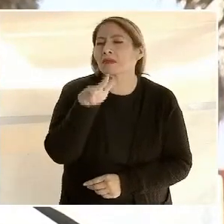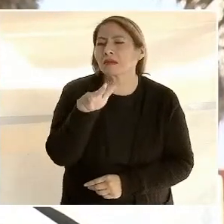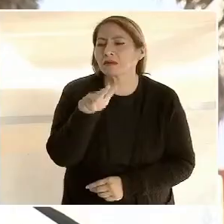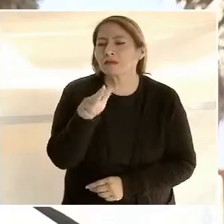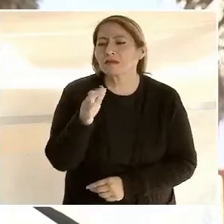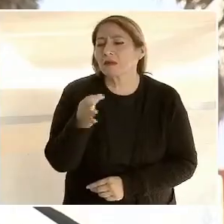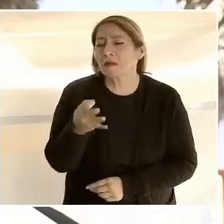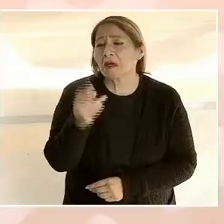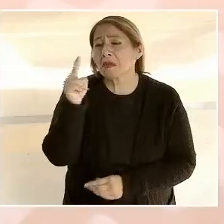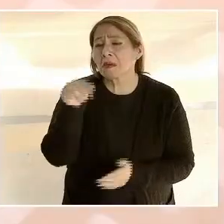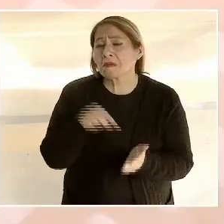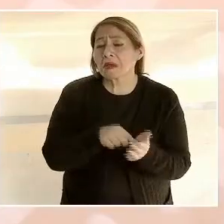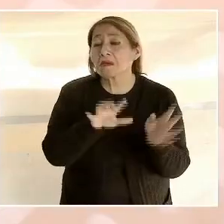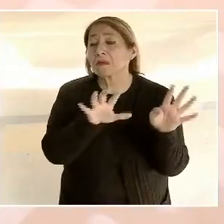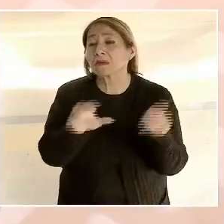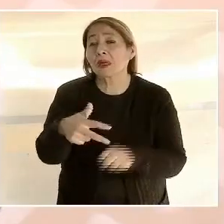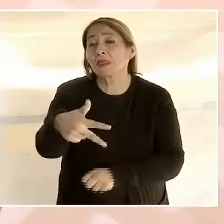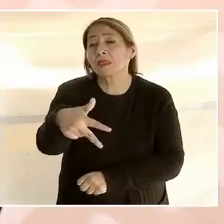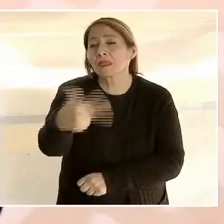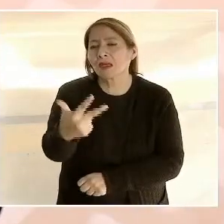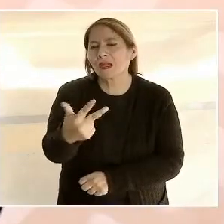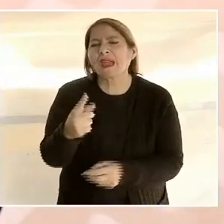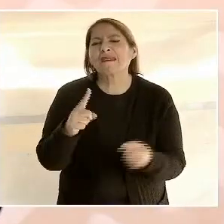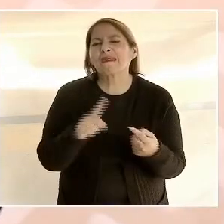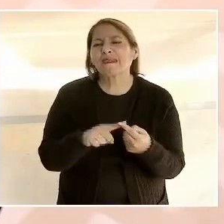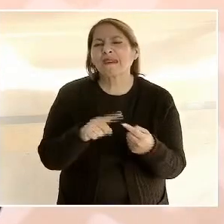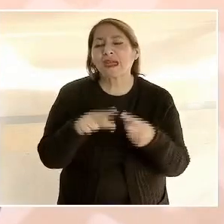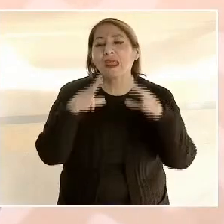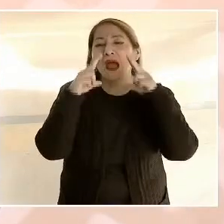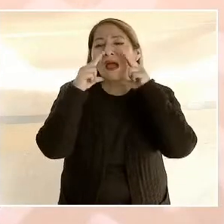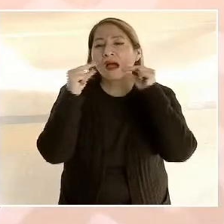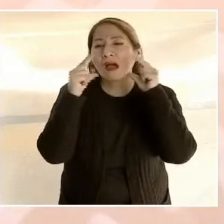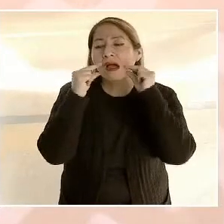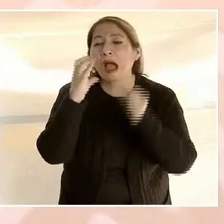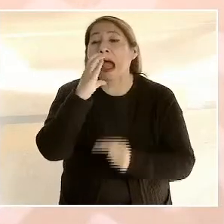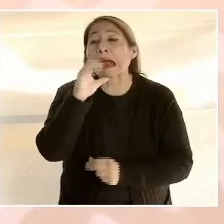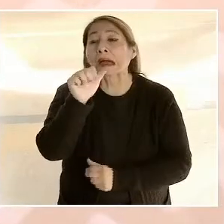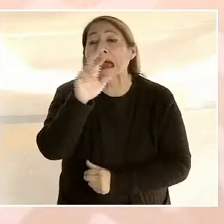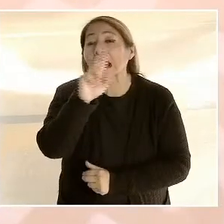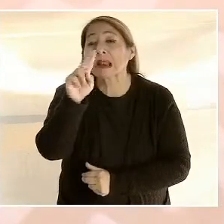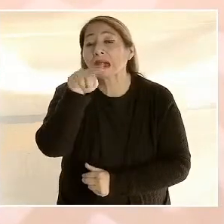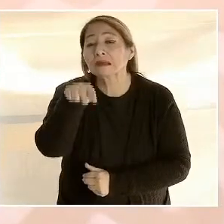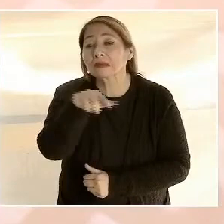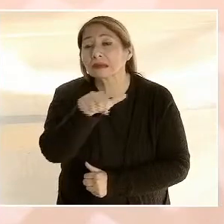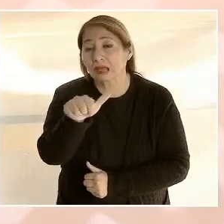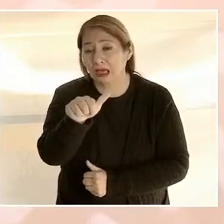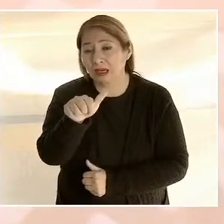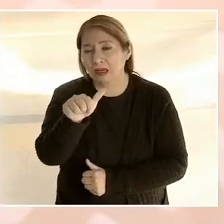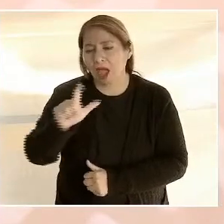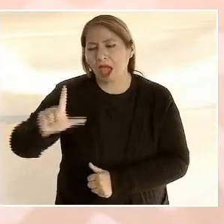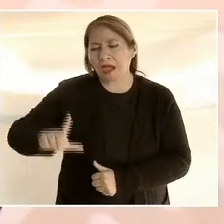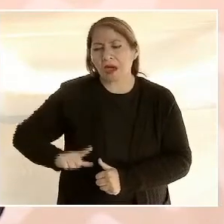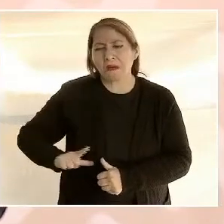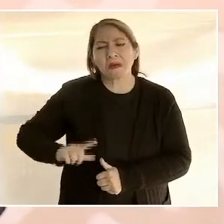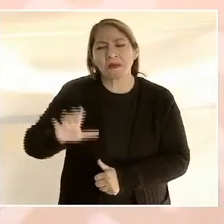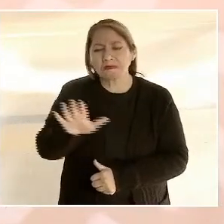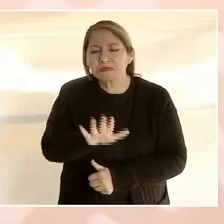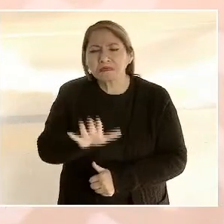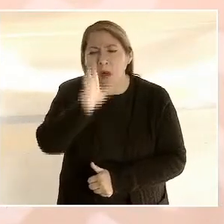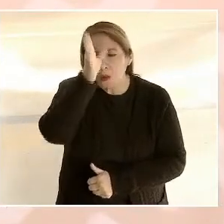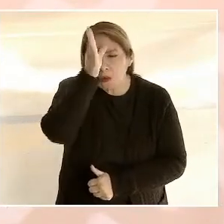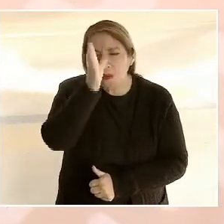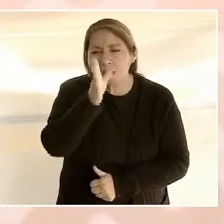1913, don Venustiano Carranza Garza, gobernador constitucional